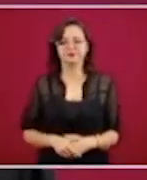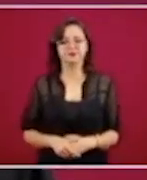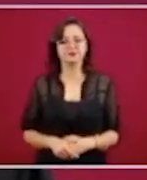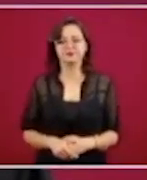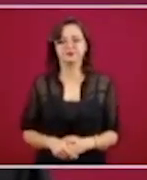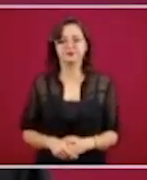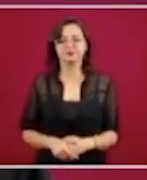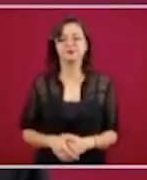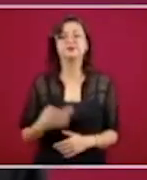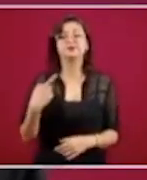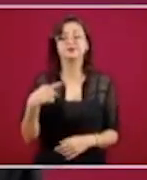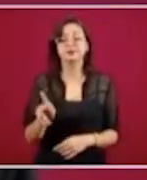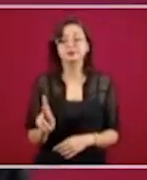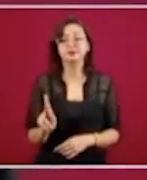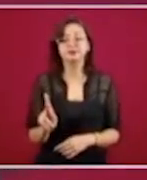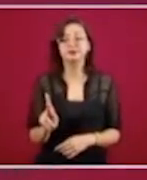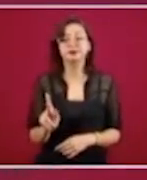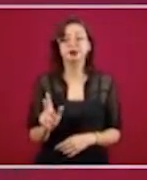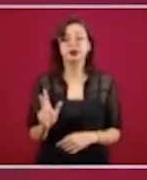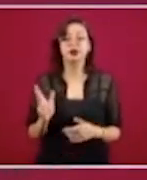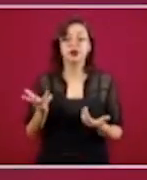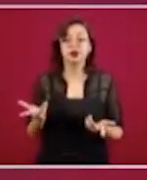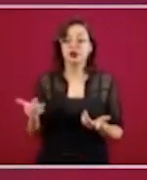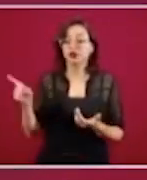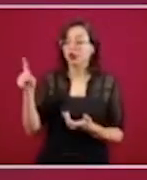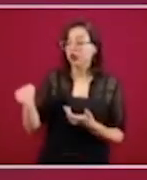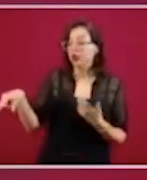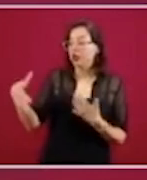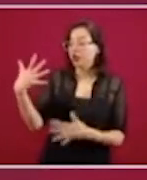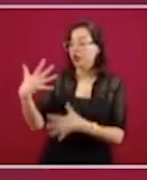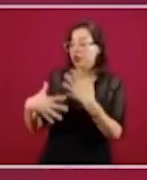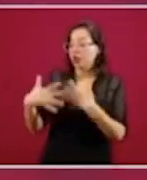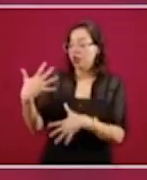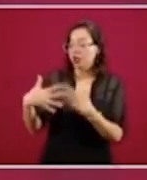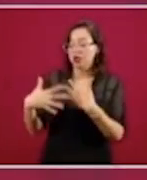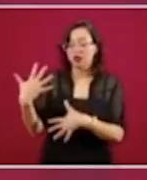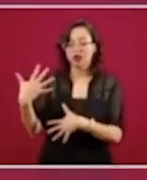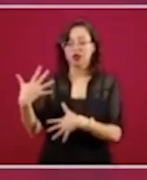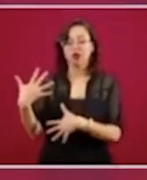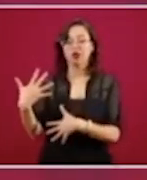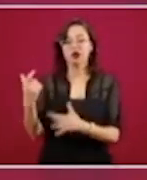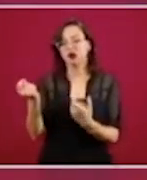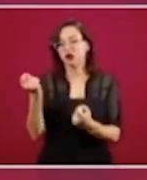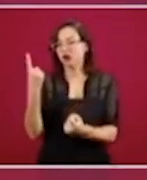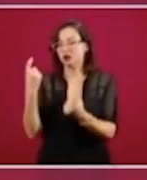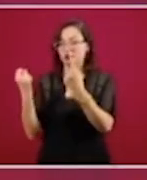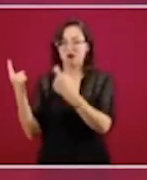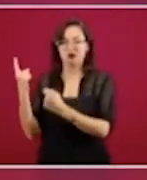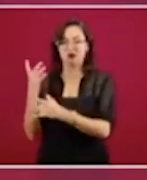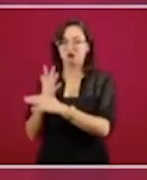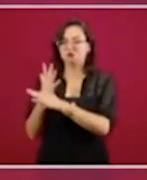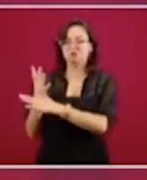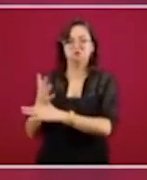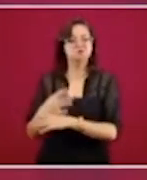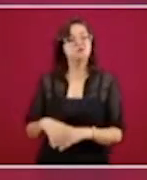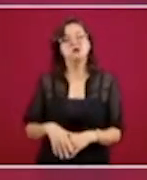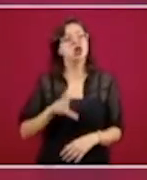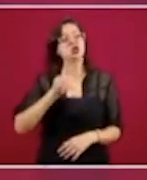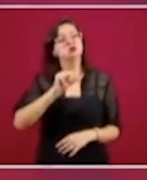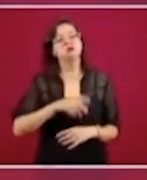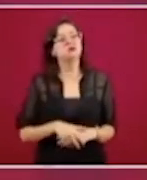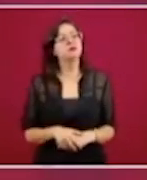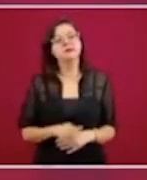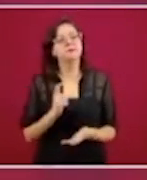Pero sí hay de esas 15, sí les puedo decir, algunas que dijeron no,